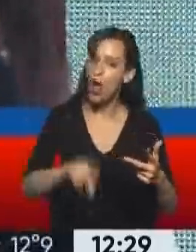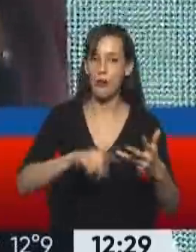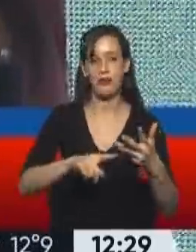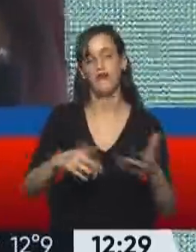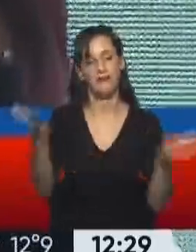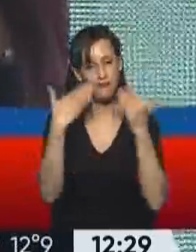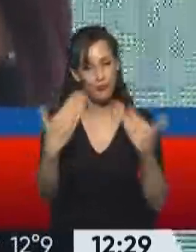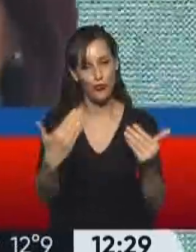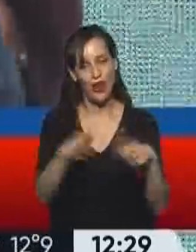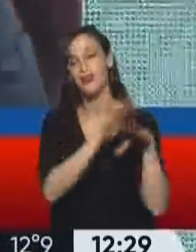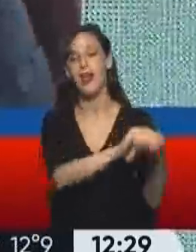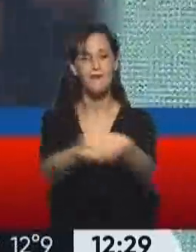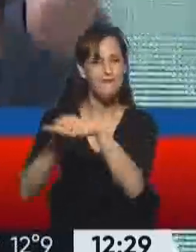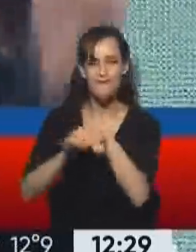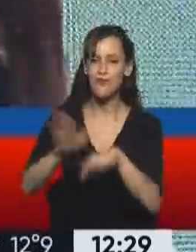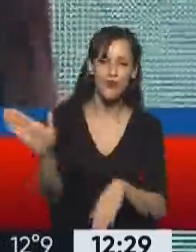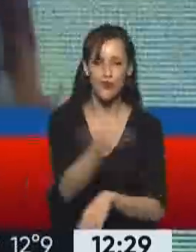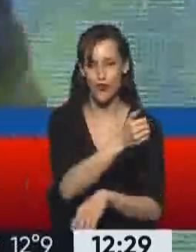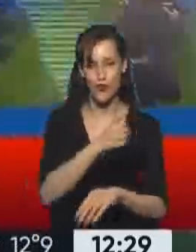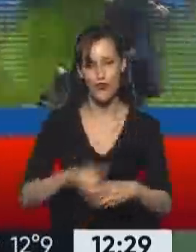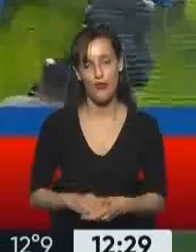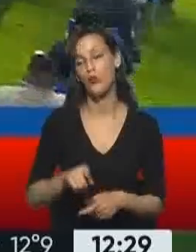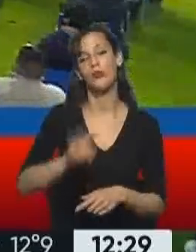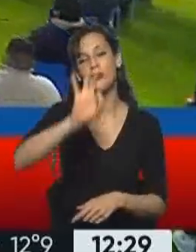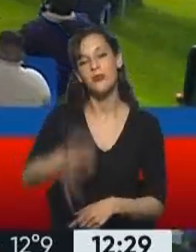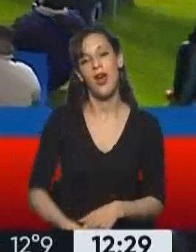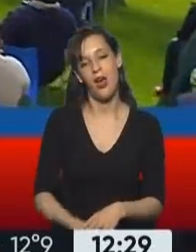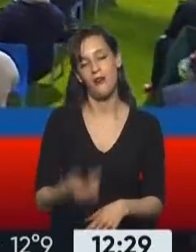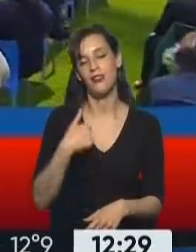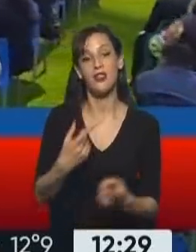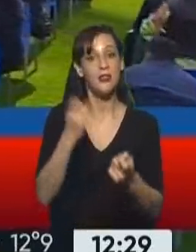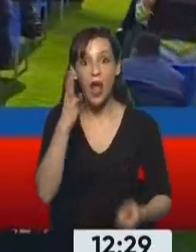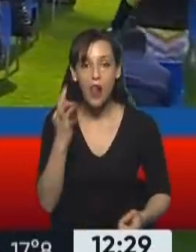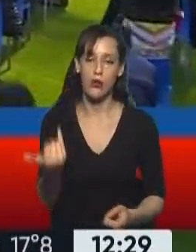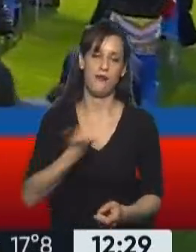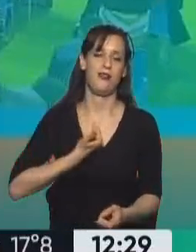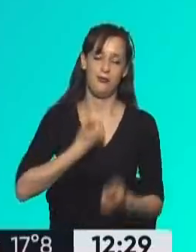Muchísimas gracias, amigos y amigas. Como ustedes siempre saben, a vuestras órdenes. Muchas gracias.